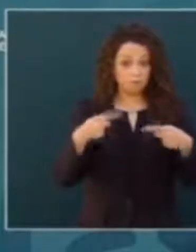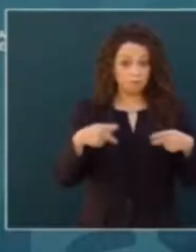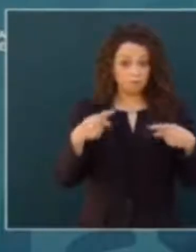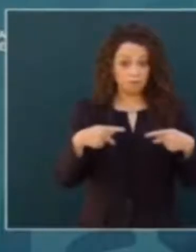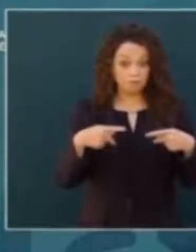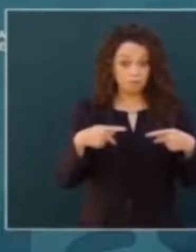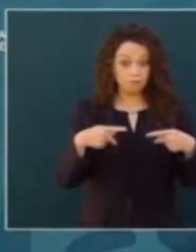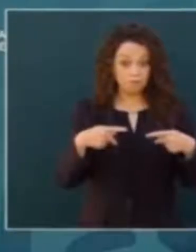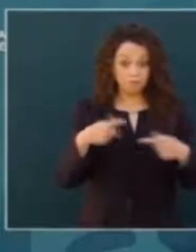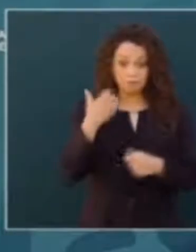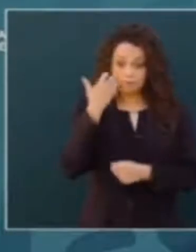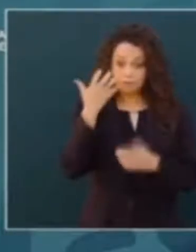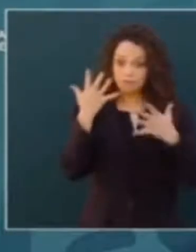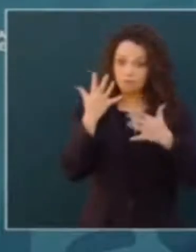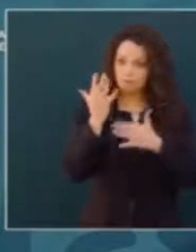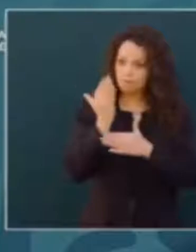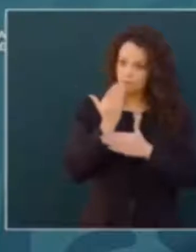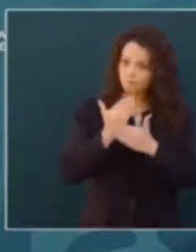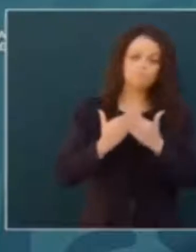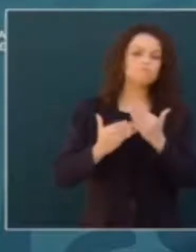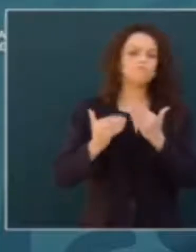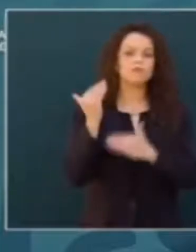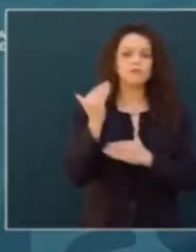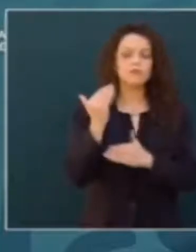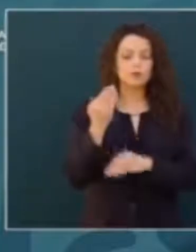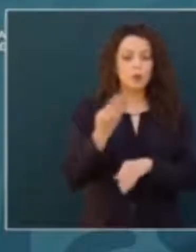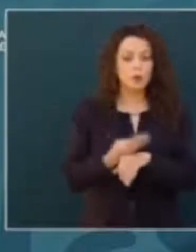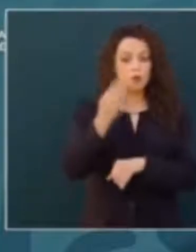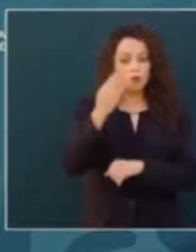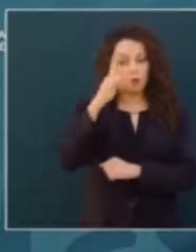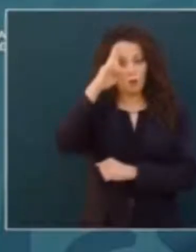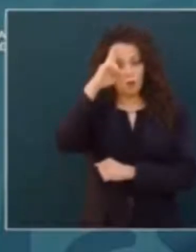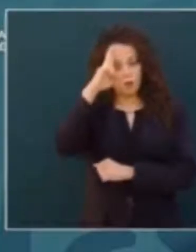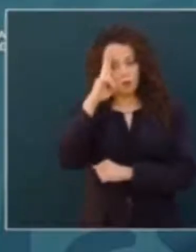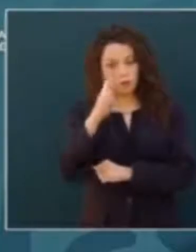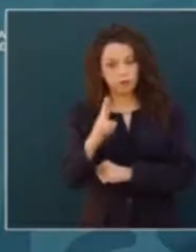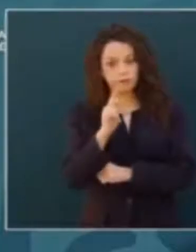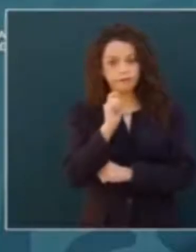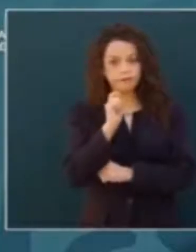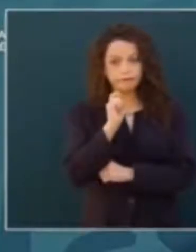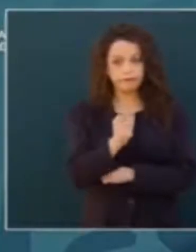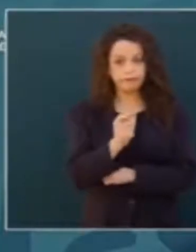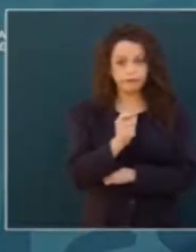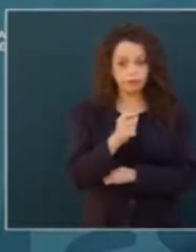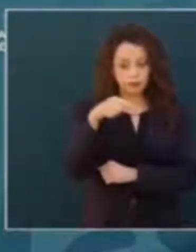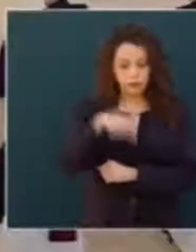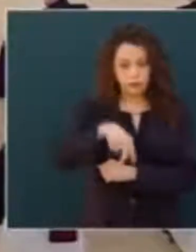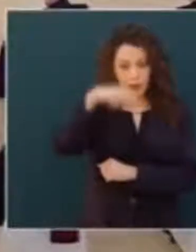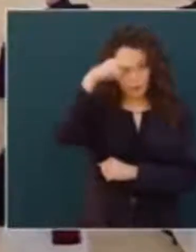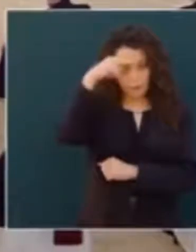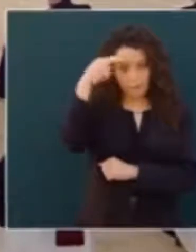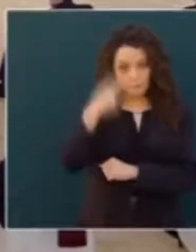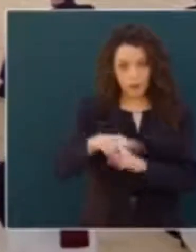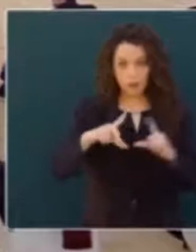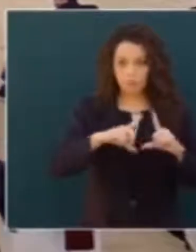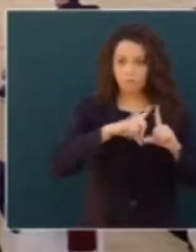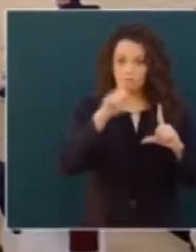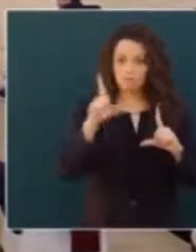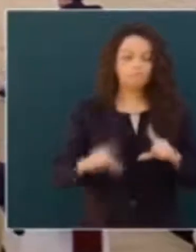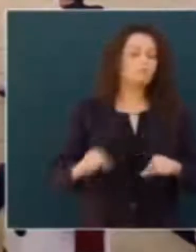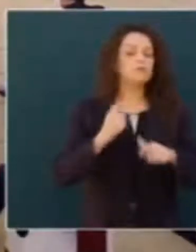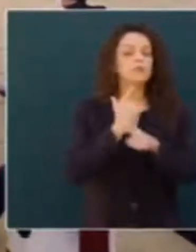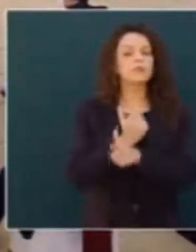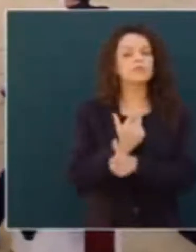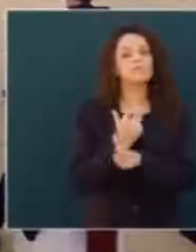progresista y respetuoso de la soberanía de nuestro país. Por lo